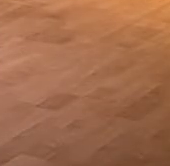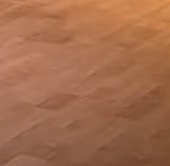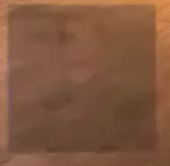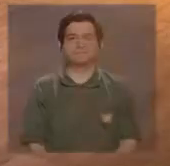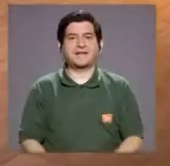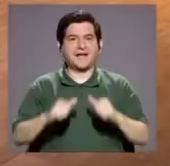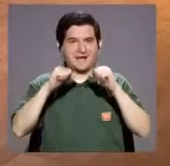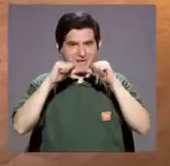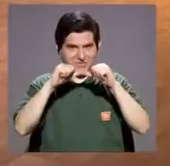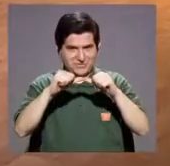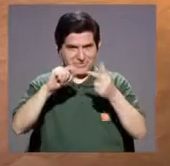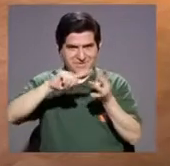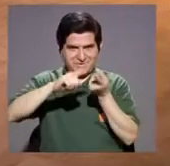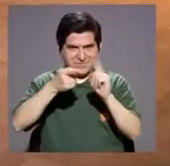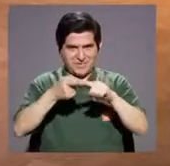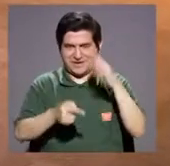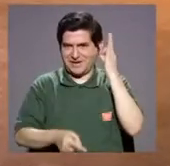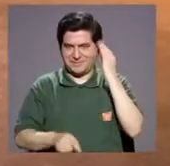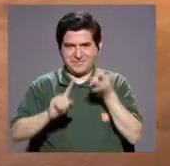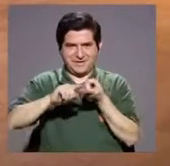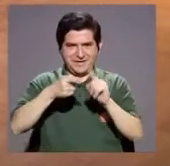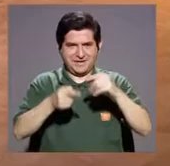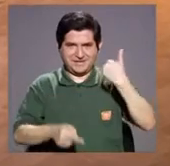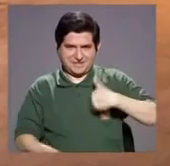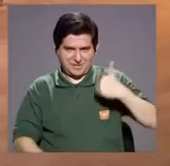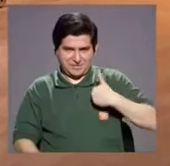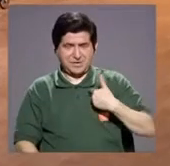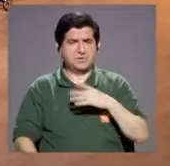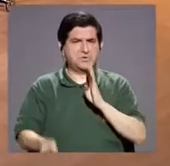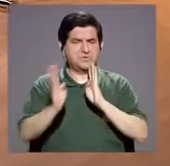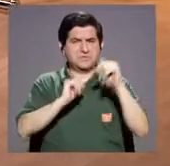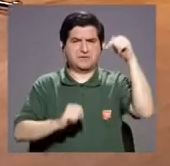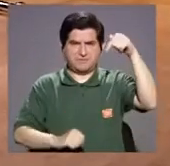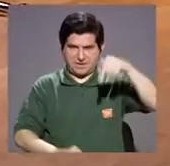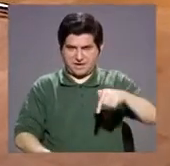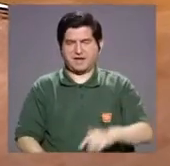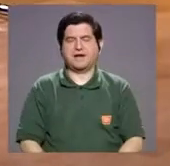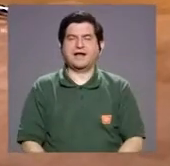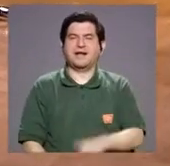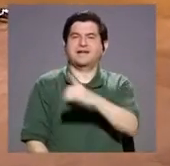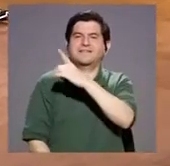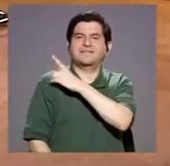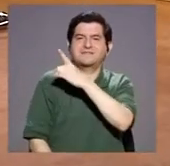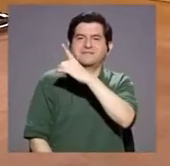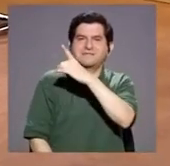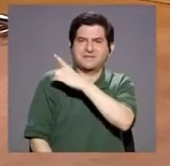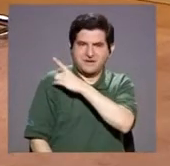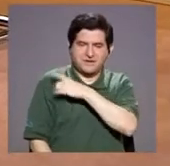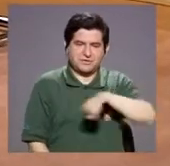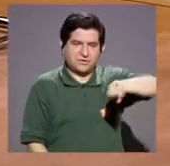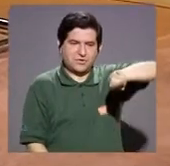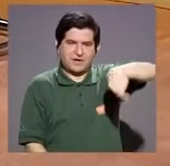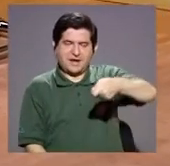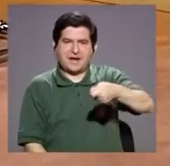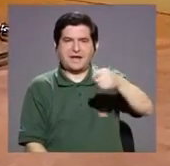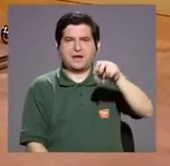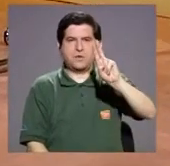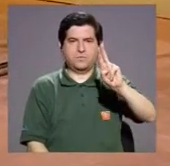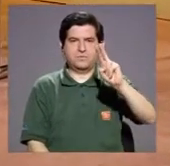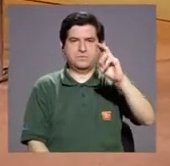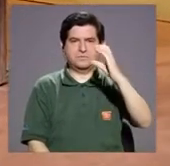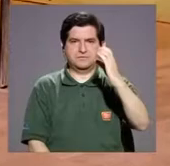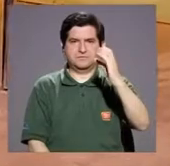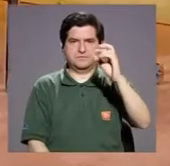continuamos amigas y amigos conversando con el director de canal user